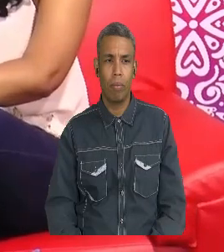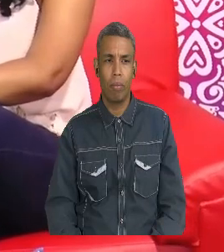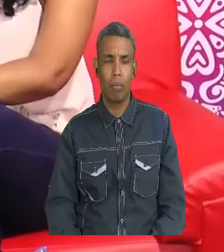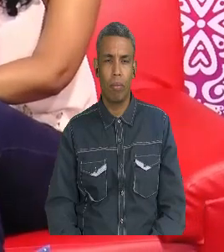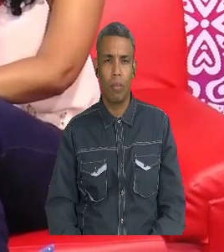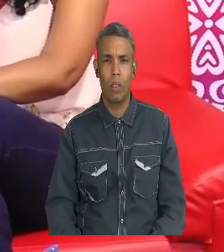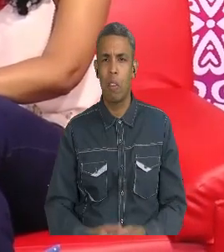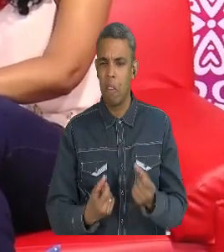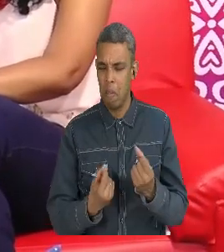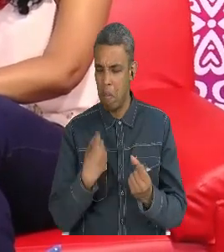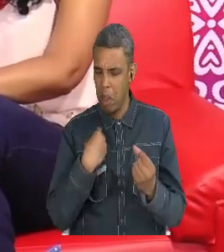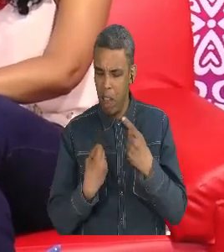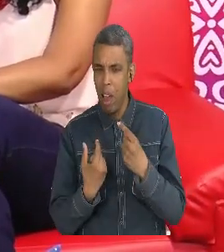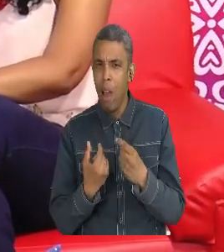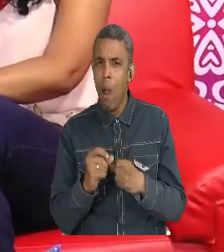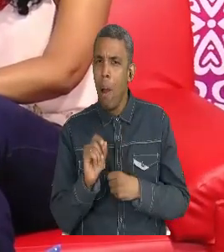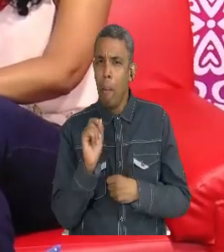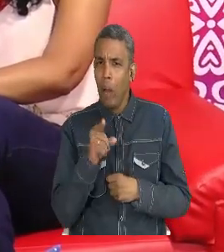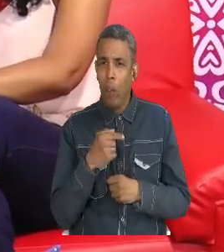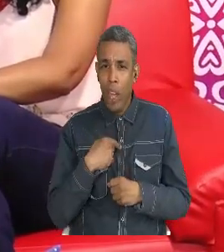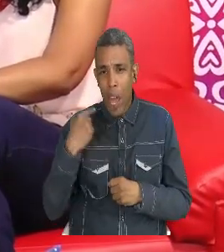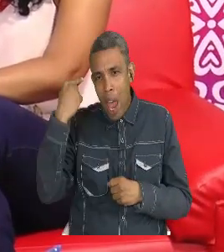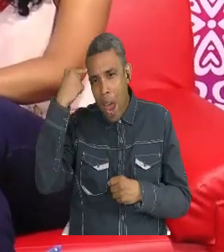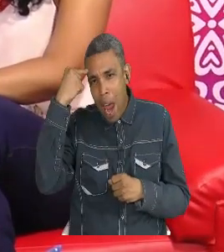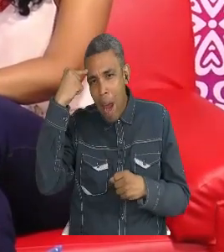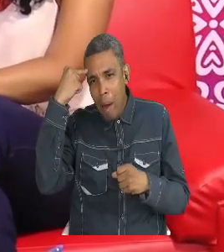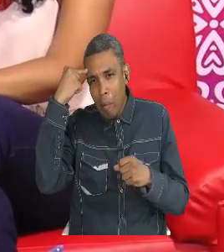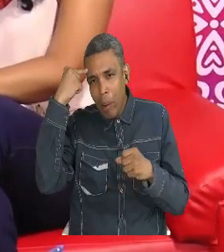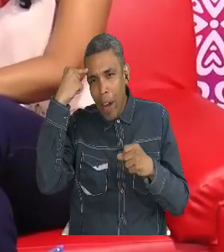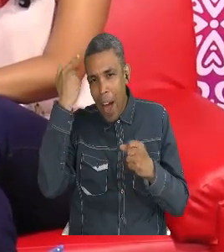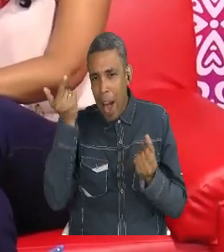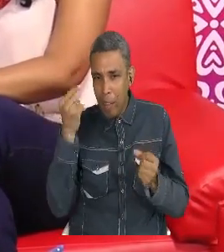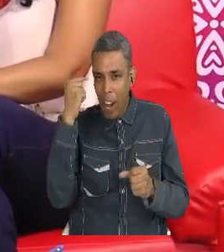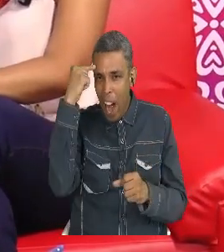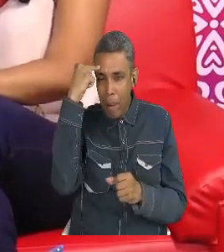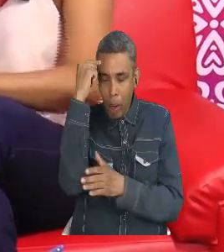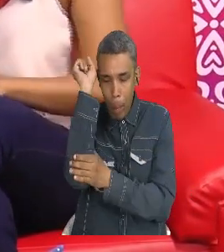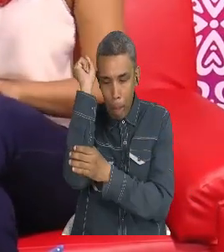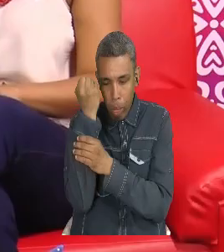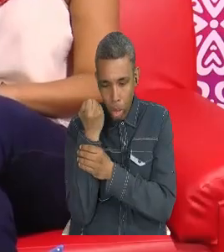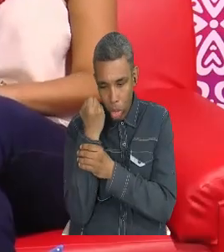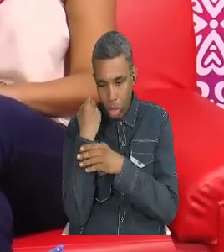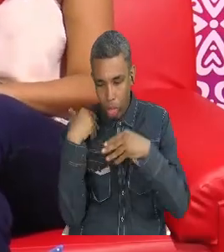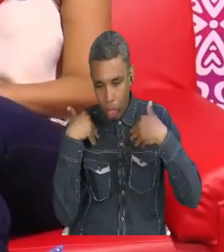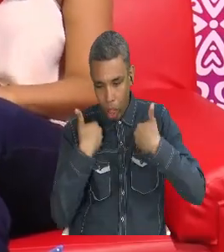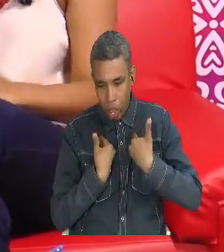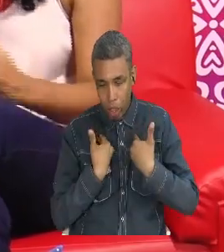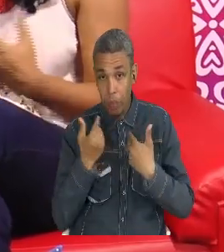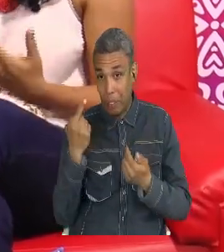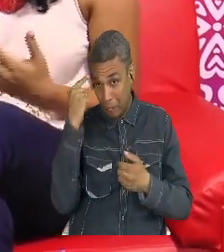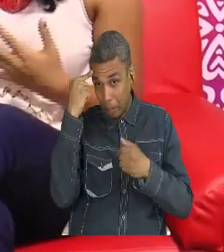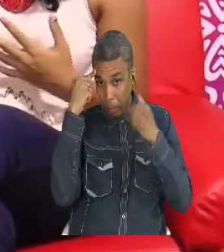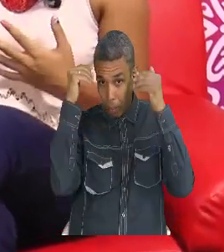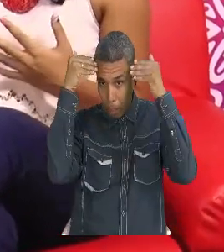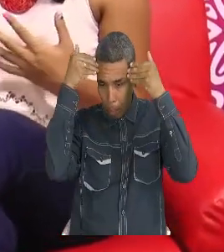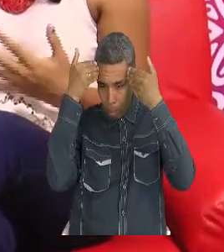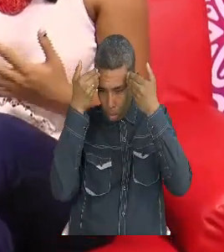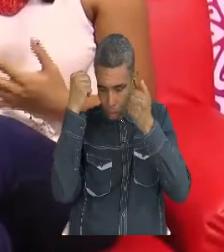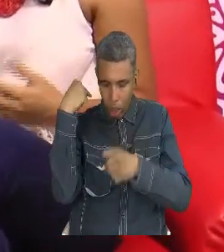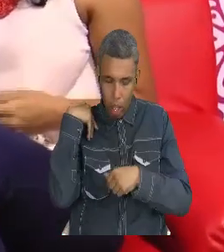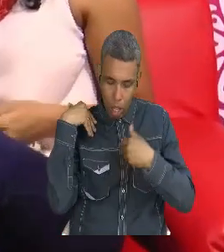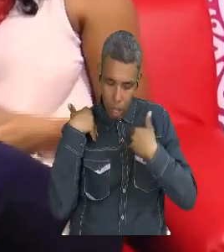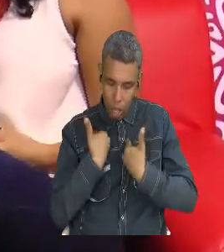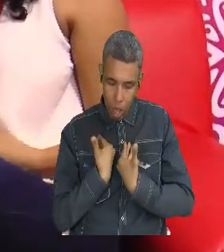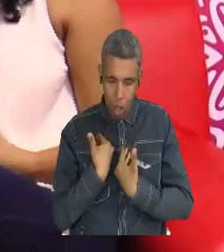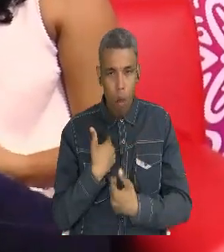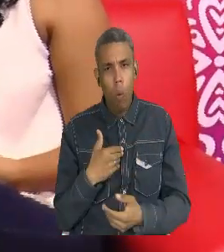saber qué es la fatiga mental y cómo se puede evitar. Bien. La fatiga mental es un estado en el que las